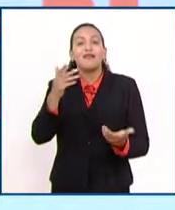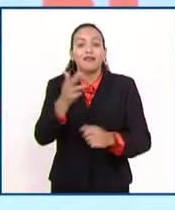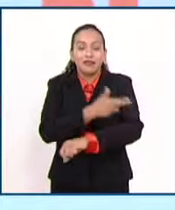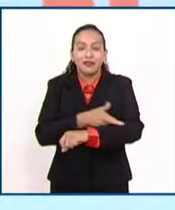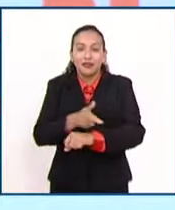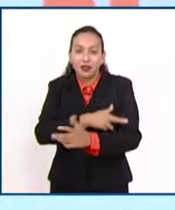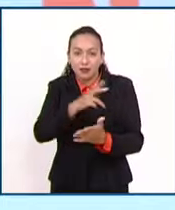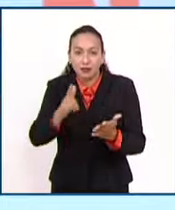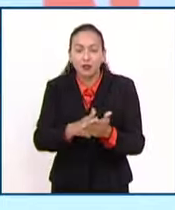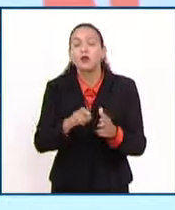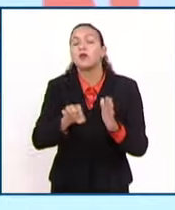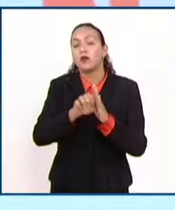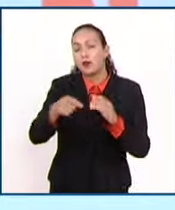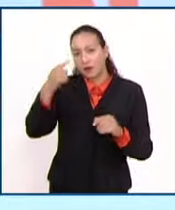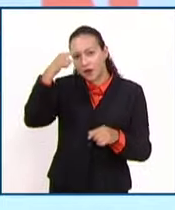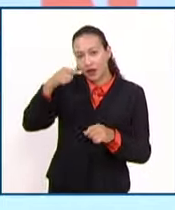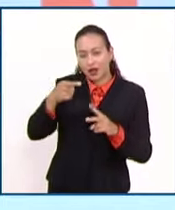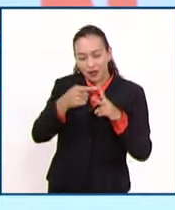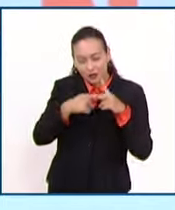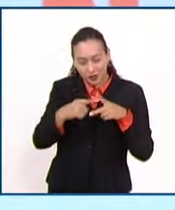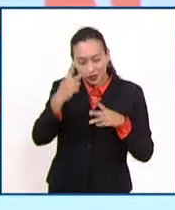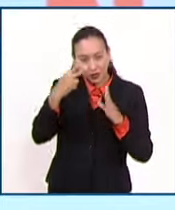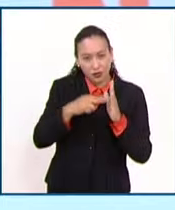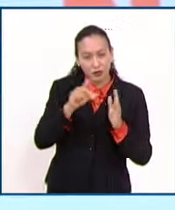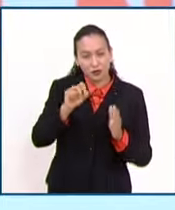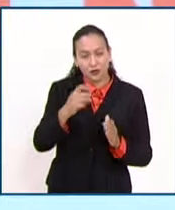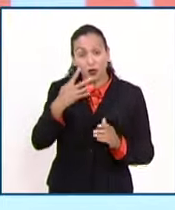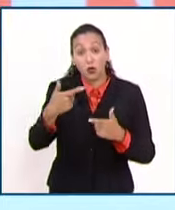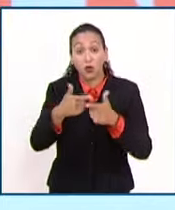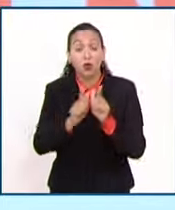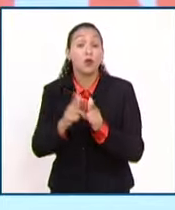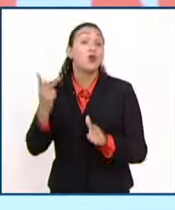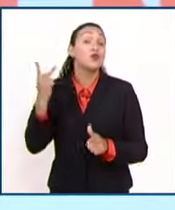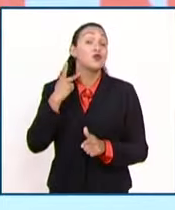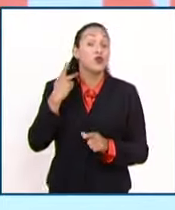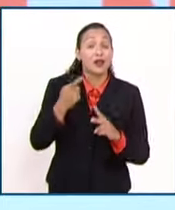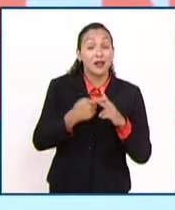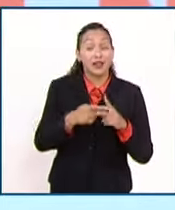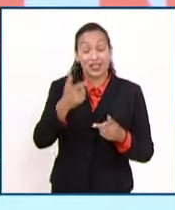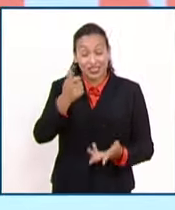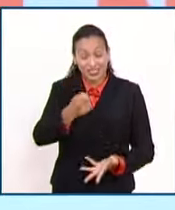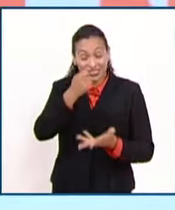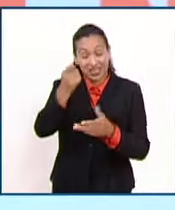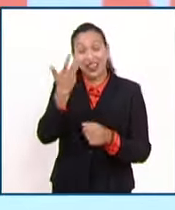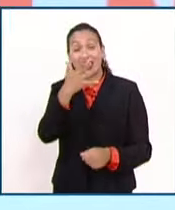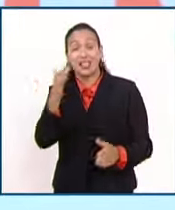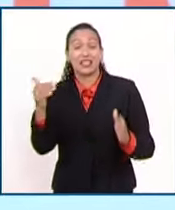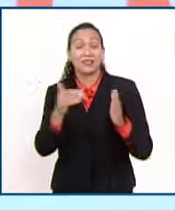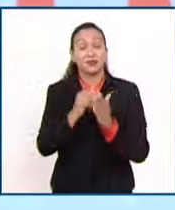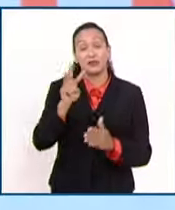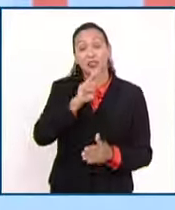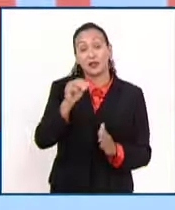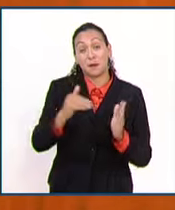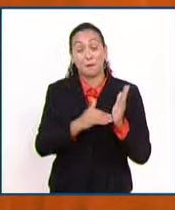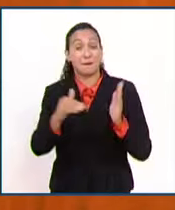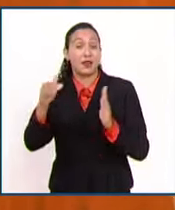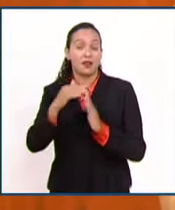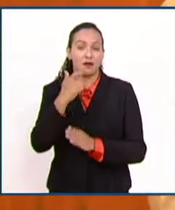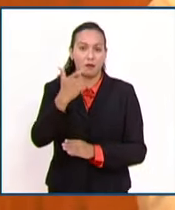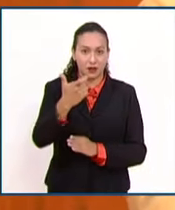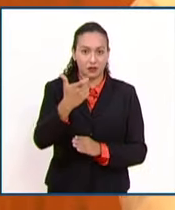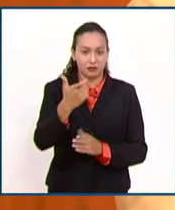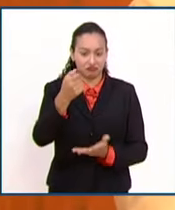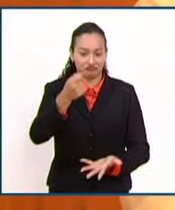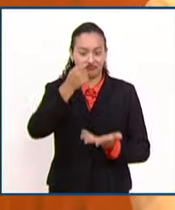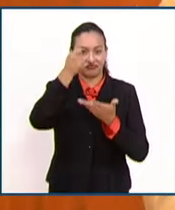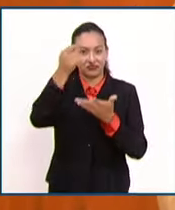los comicios de 2024, los partidos políticos recibieron un presupuesto de 10.380 millones de pesos, cuyo